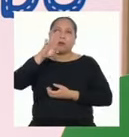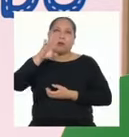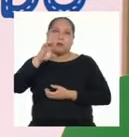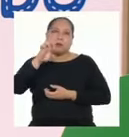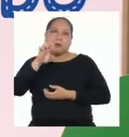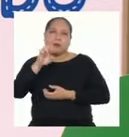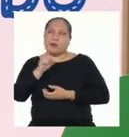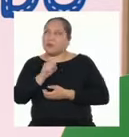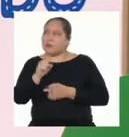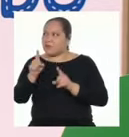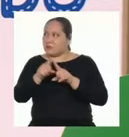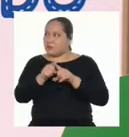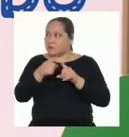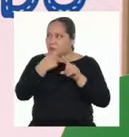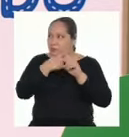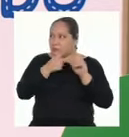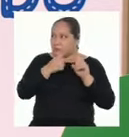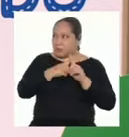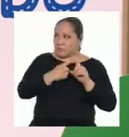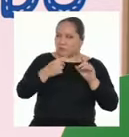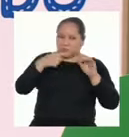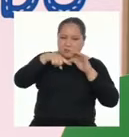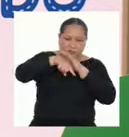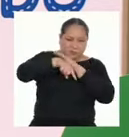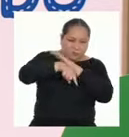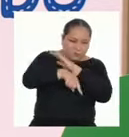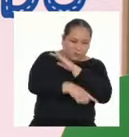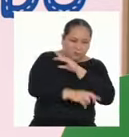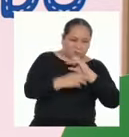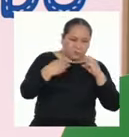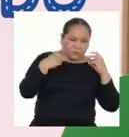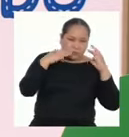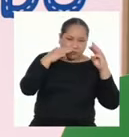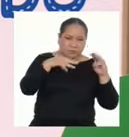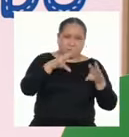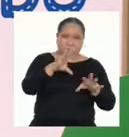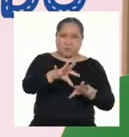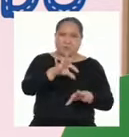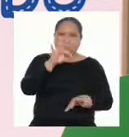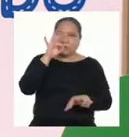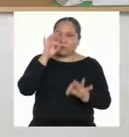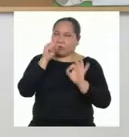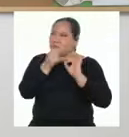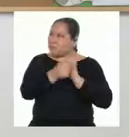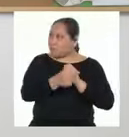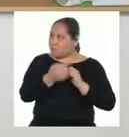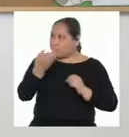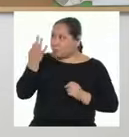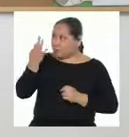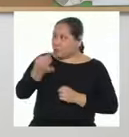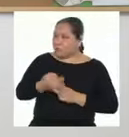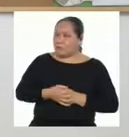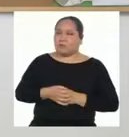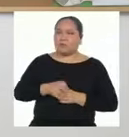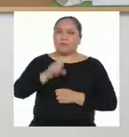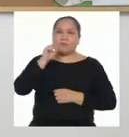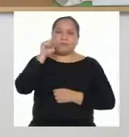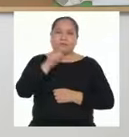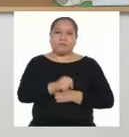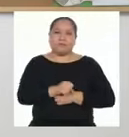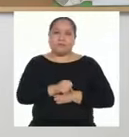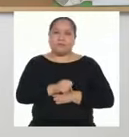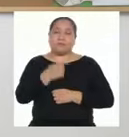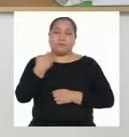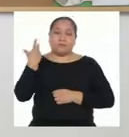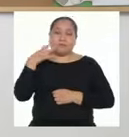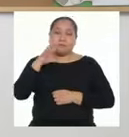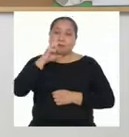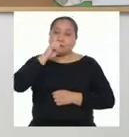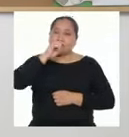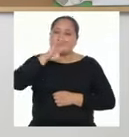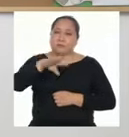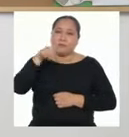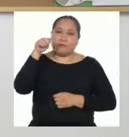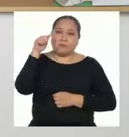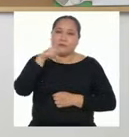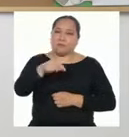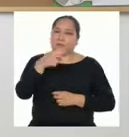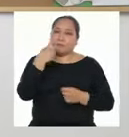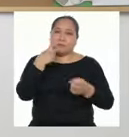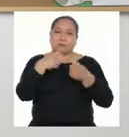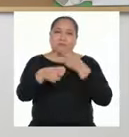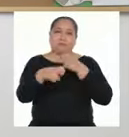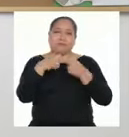eléctricos y esas cosas. Hasta en la profundidad de los mares se han encontrado eso, ¿no? Así es, y como hemos mencionado, es